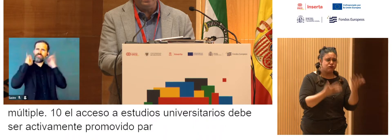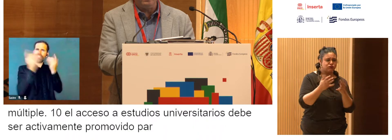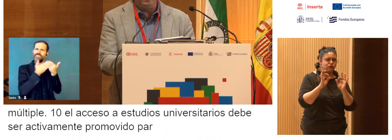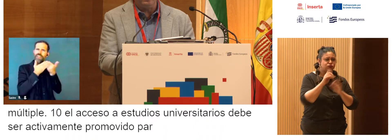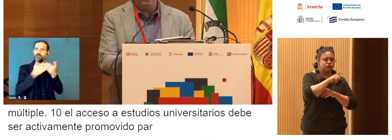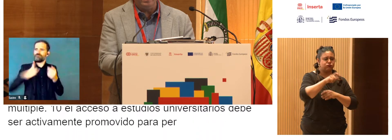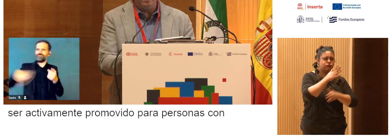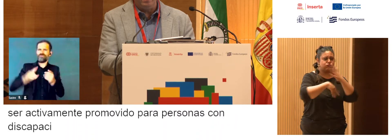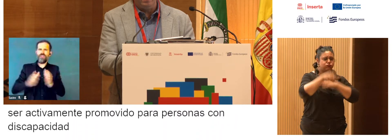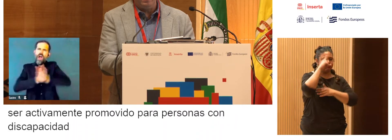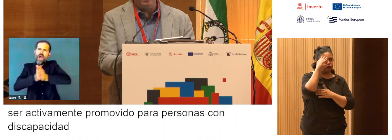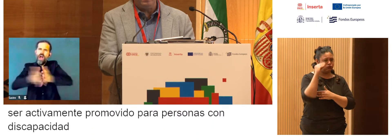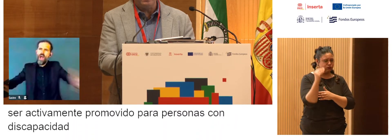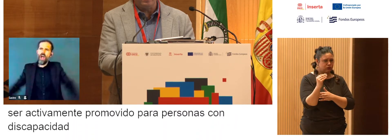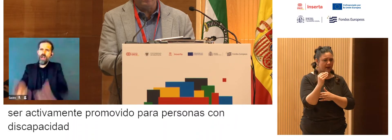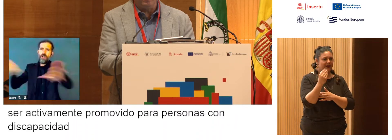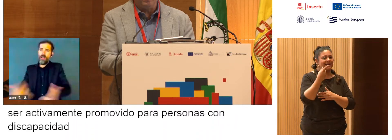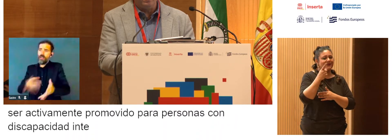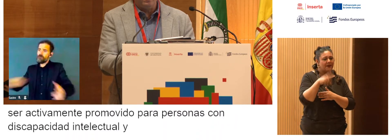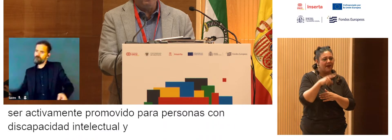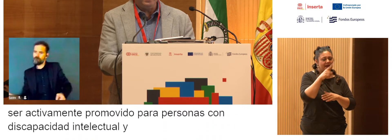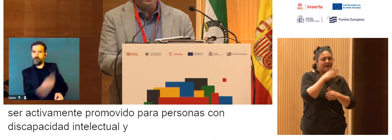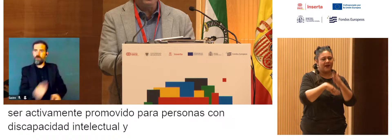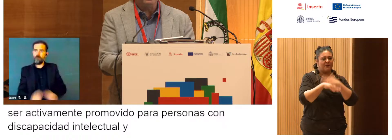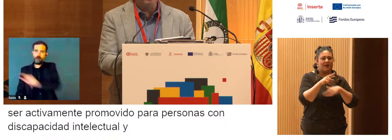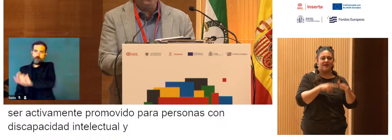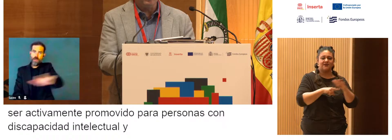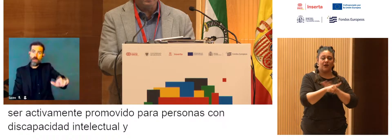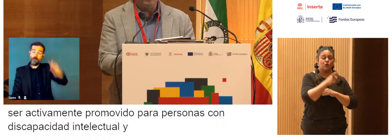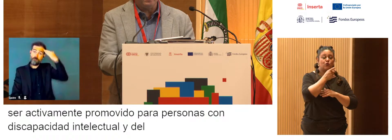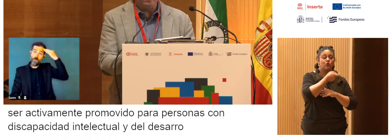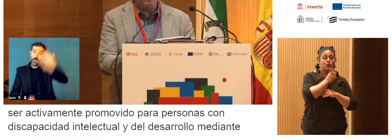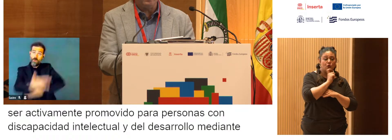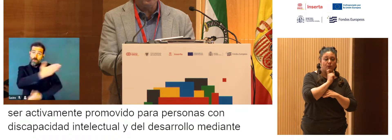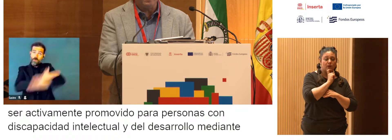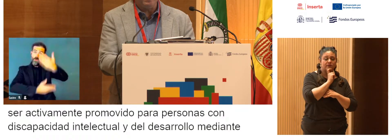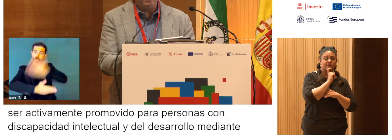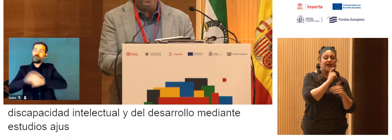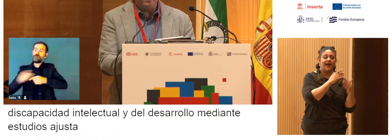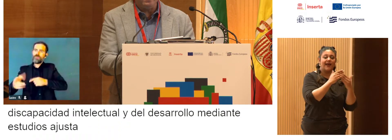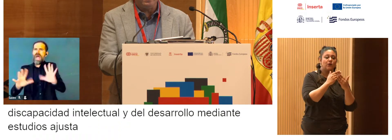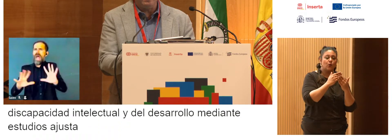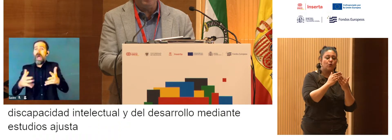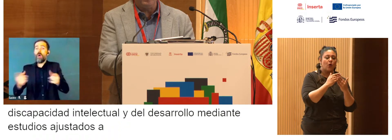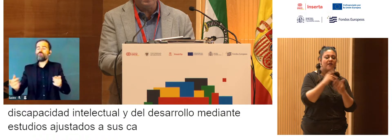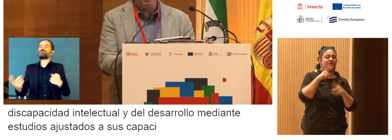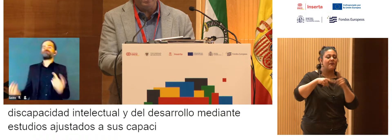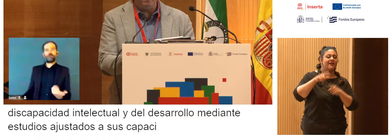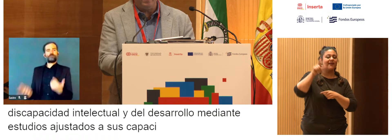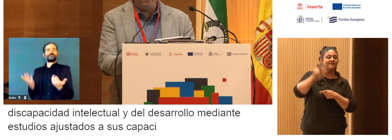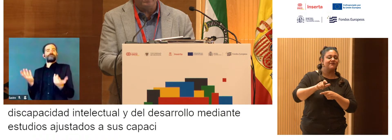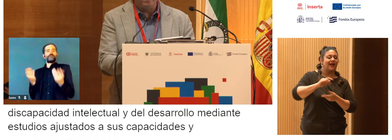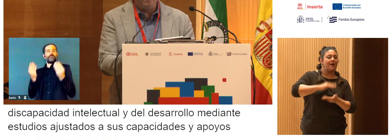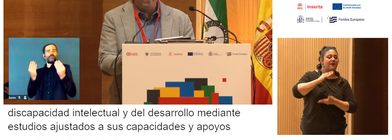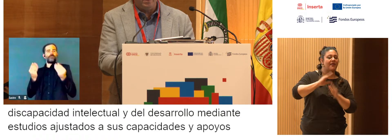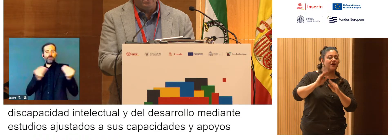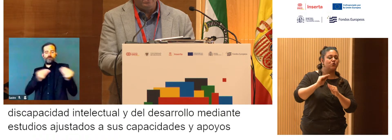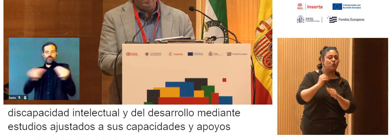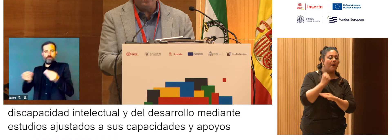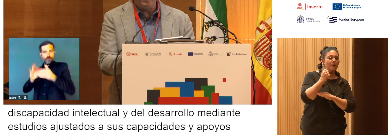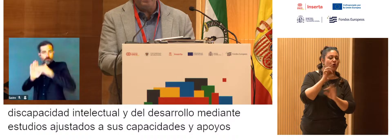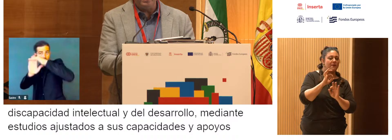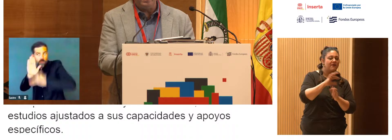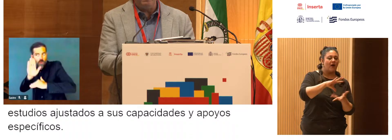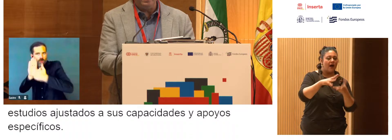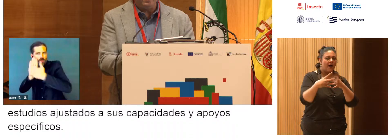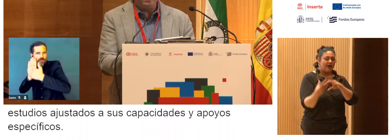discapacidad intelectual y del desarrollo, mediante estudios ajustados a sus capacidades y apoyos específicos.